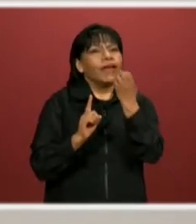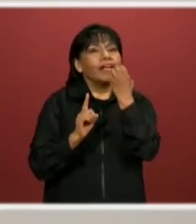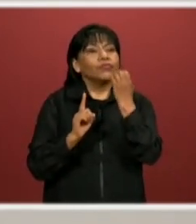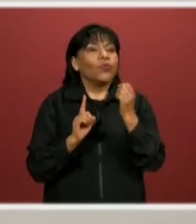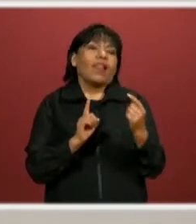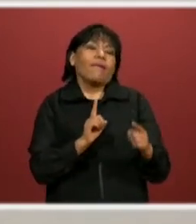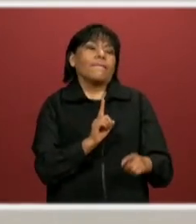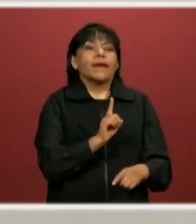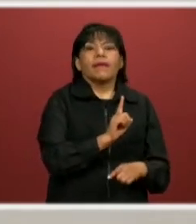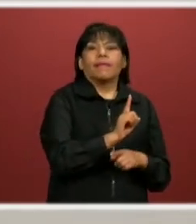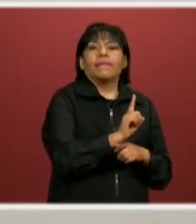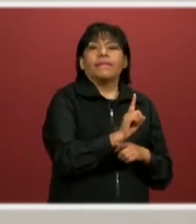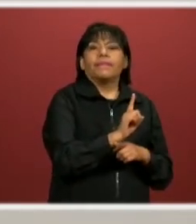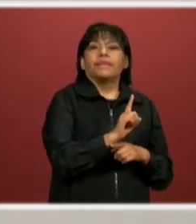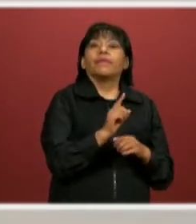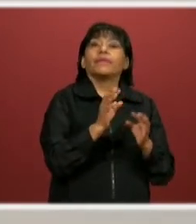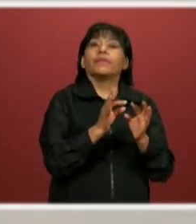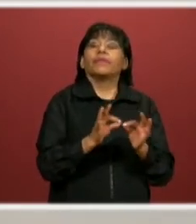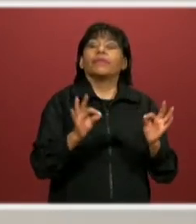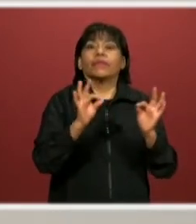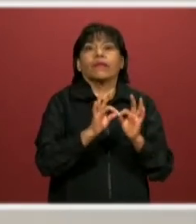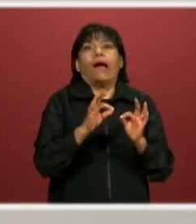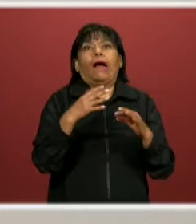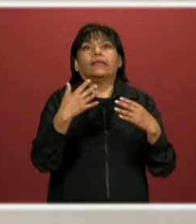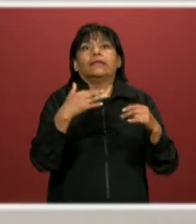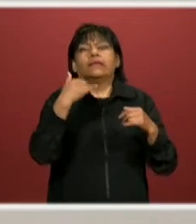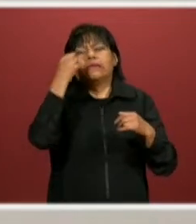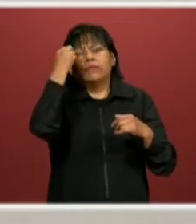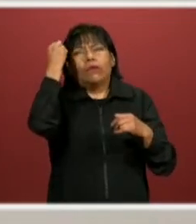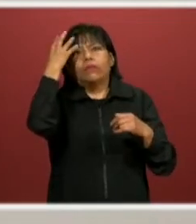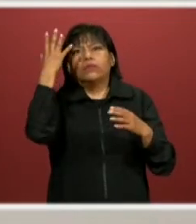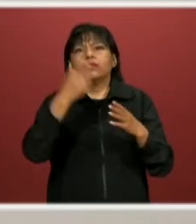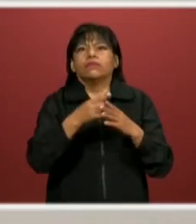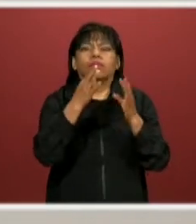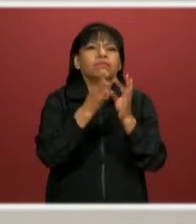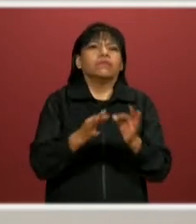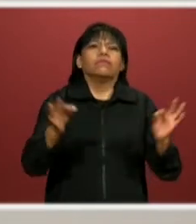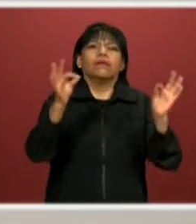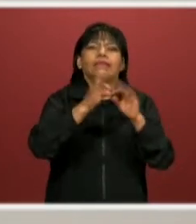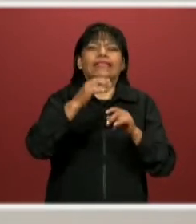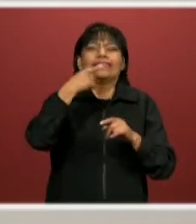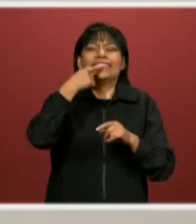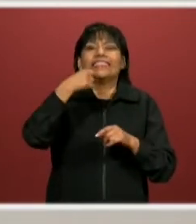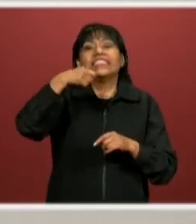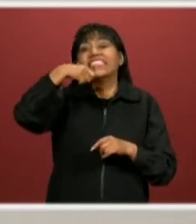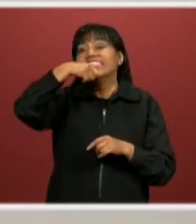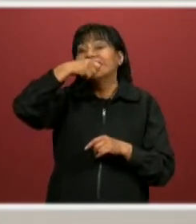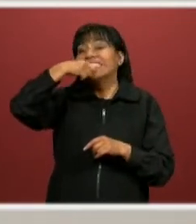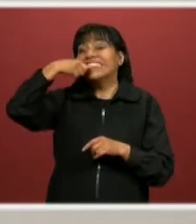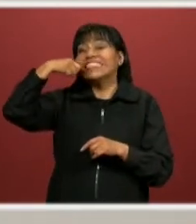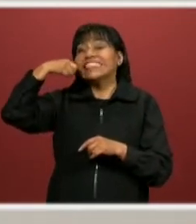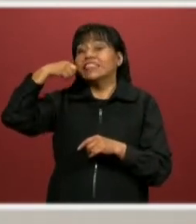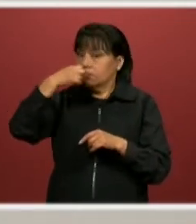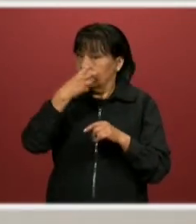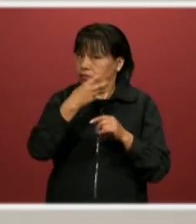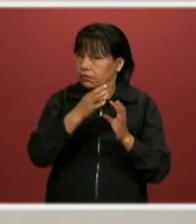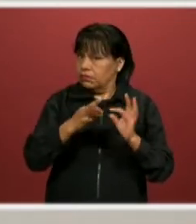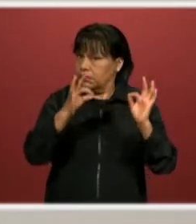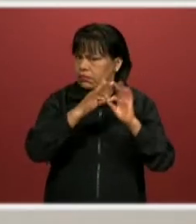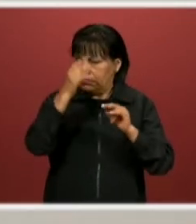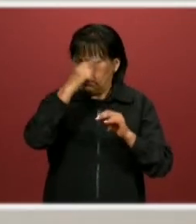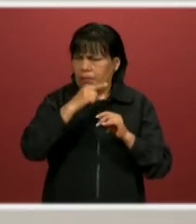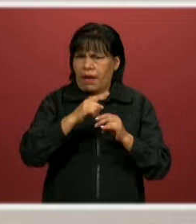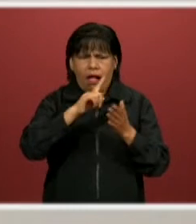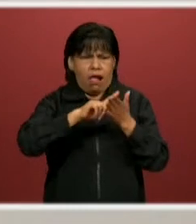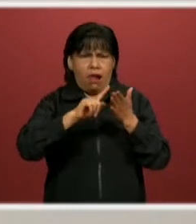algo muy importante lavarnos los dientes recuerden que lavarnos los dientes es muy importante para mantener